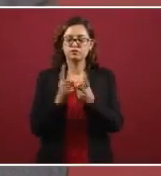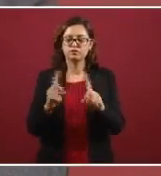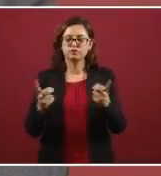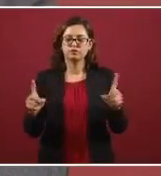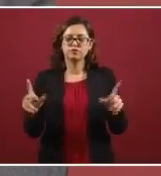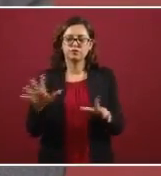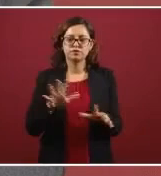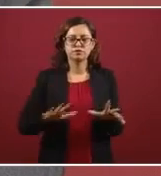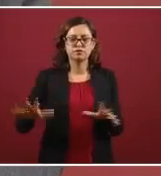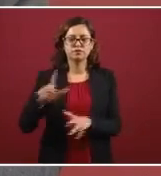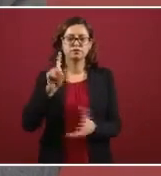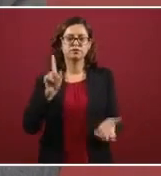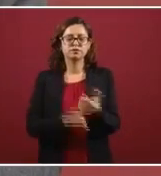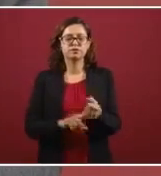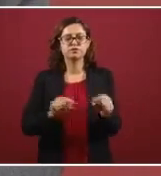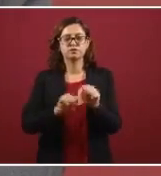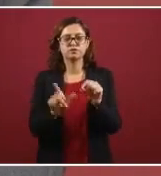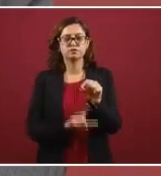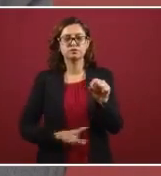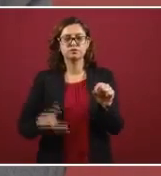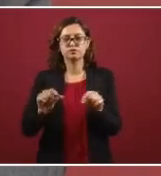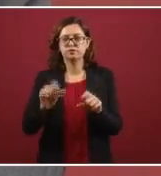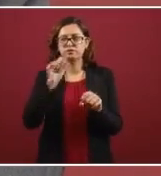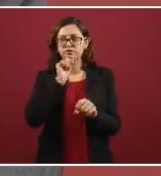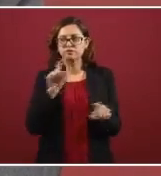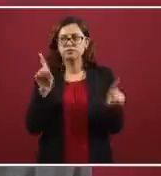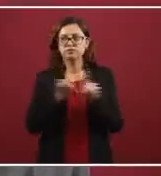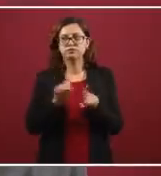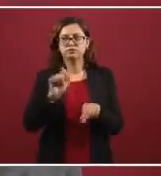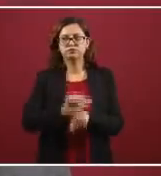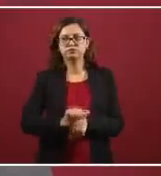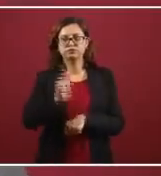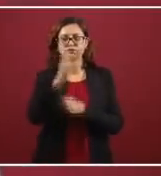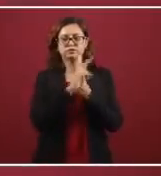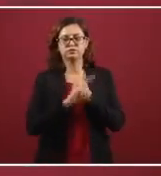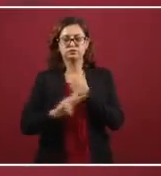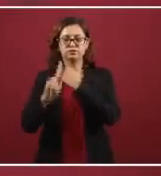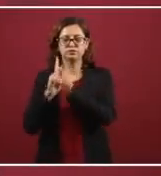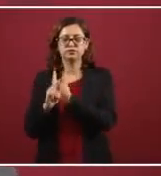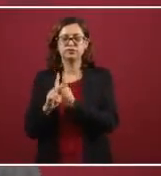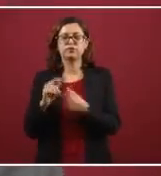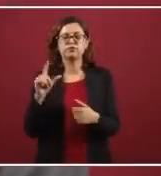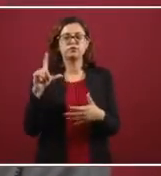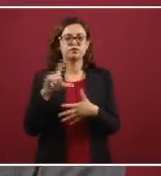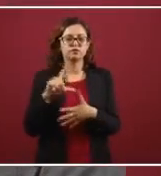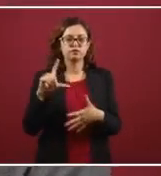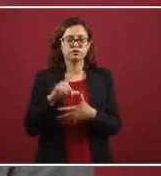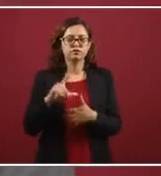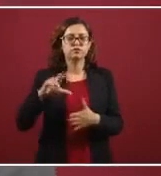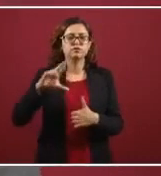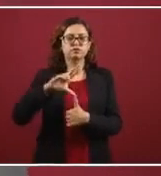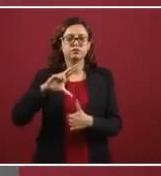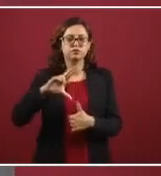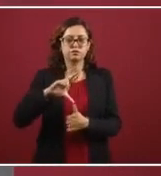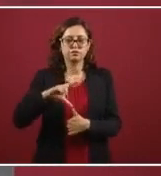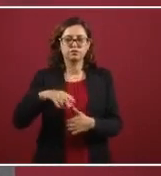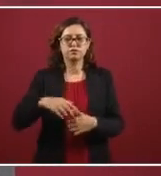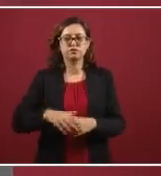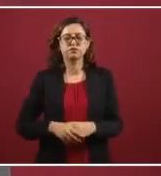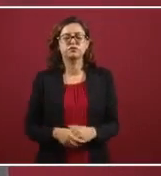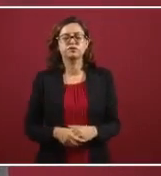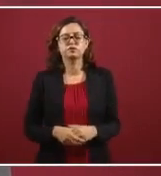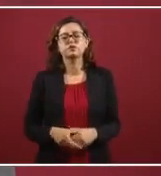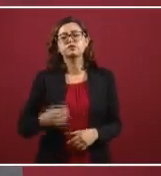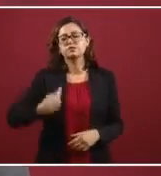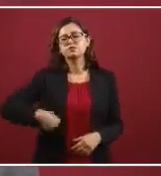aplica en nuestro país y en otros países de América Latina, del Caribe, y nos